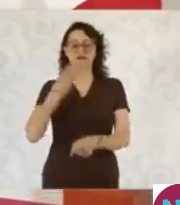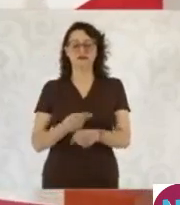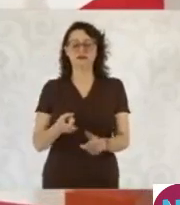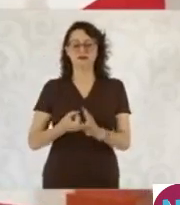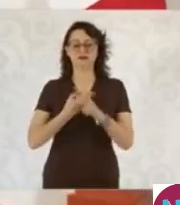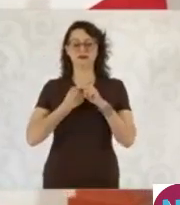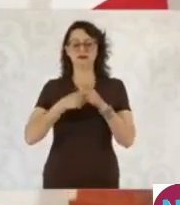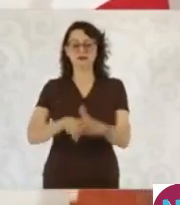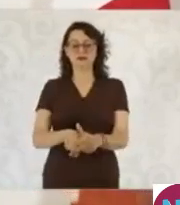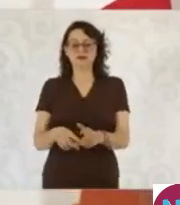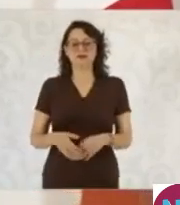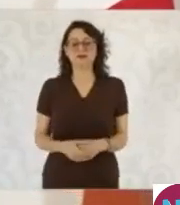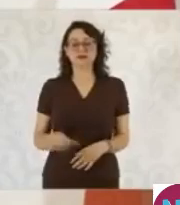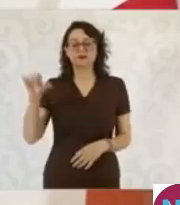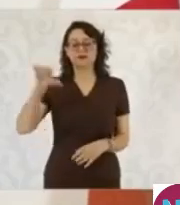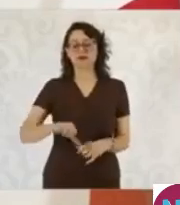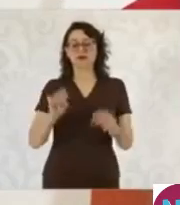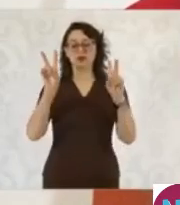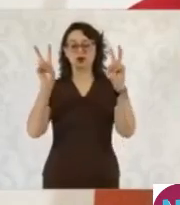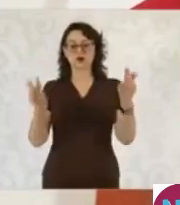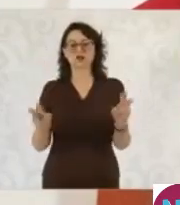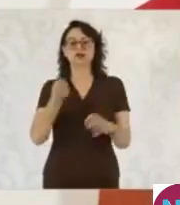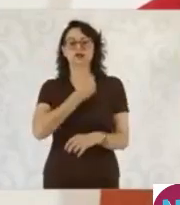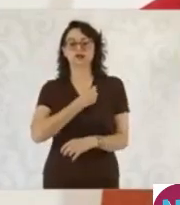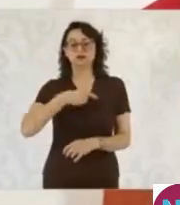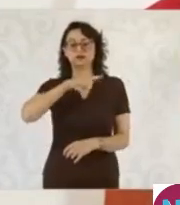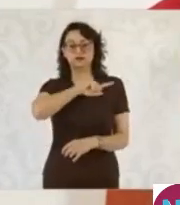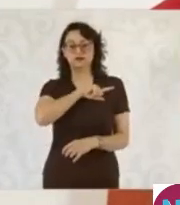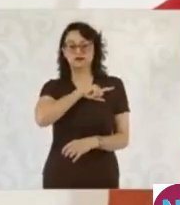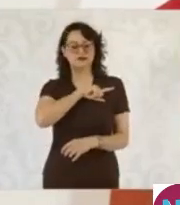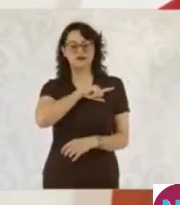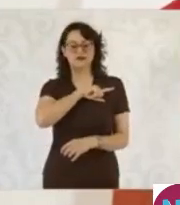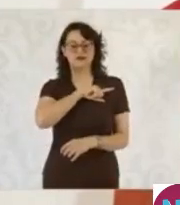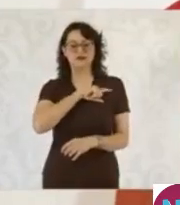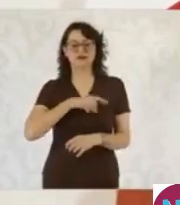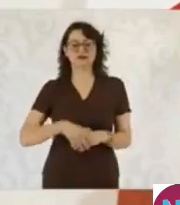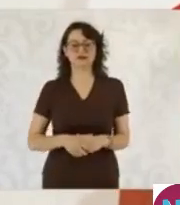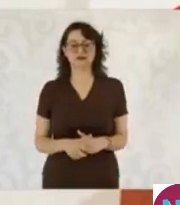Bueno, hoy vamos a ver salud. Como les comenté,